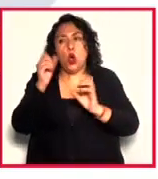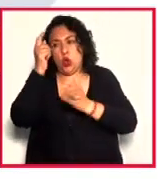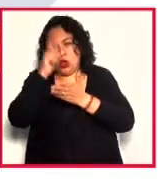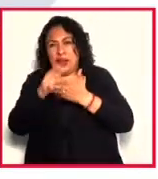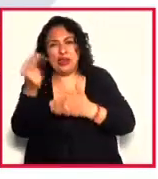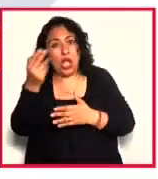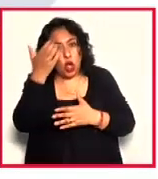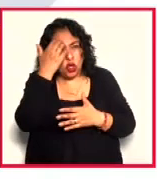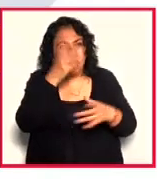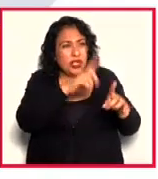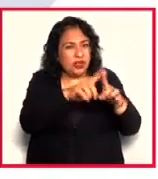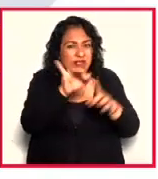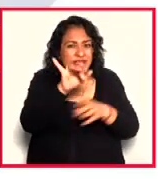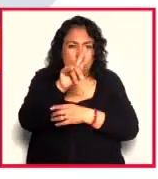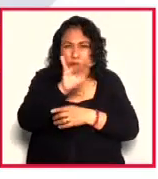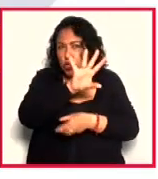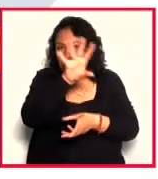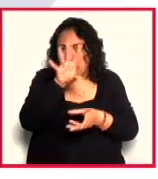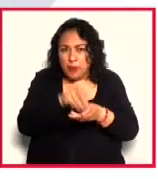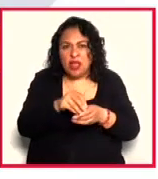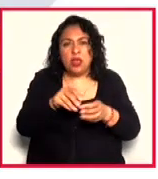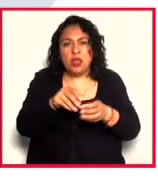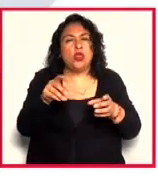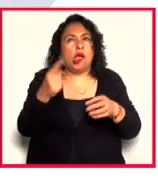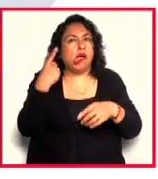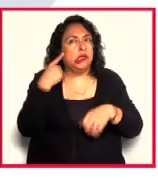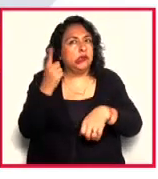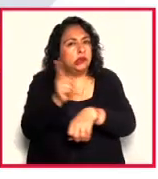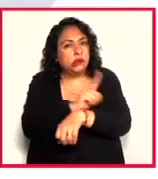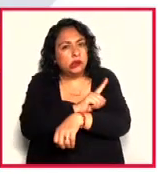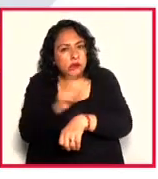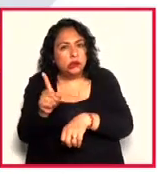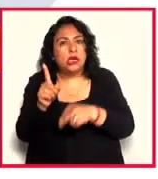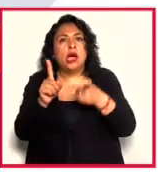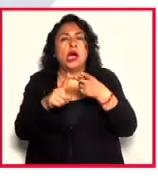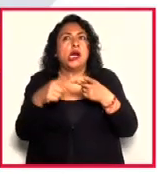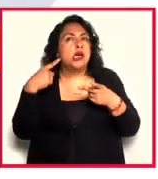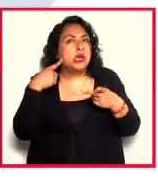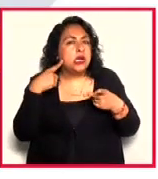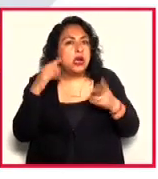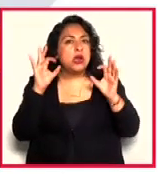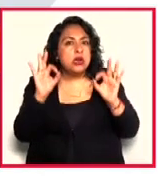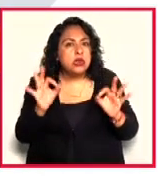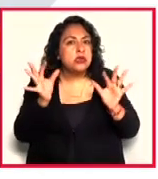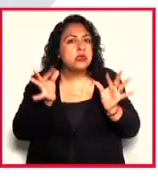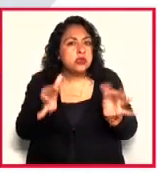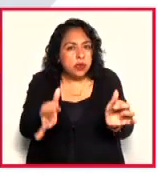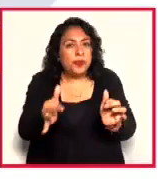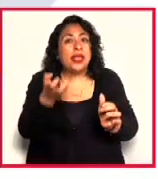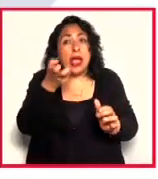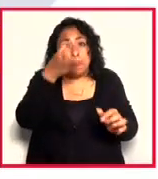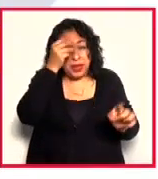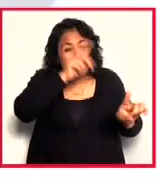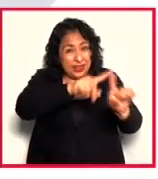instrumentos, tener un muy buen ritmo, muy buen oído. Entonces, ir aprendiendo otros instrumentos va ayudando muchísimo para eso.